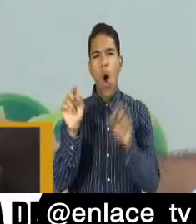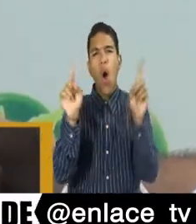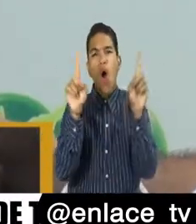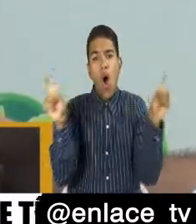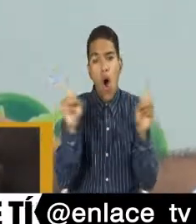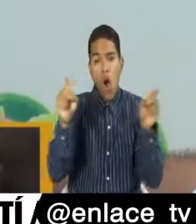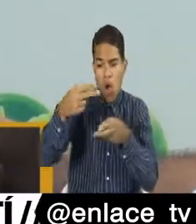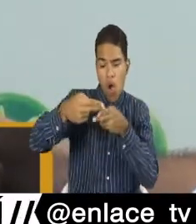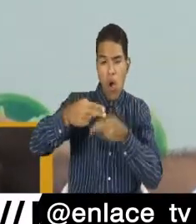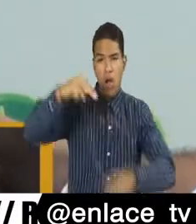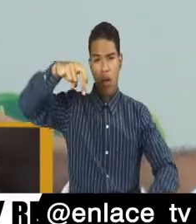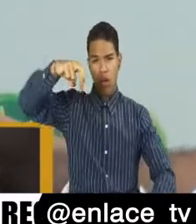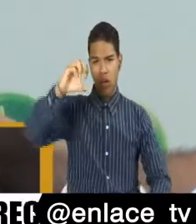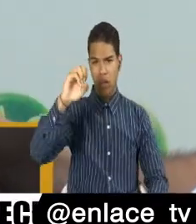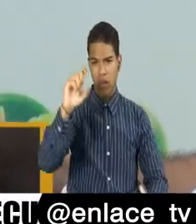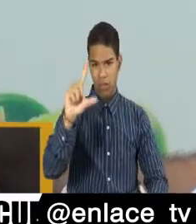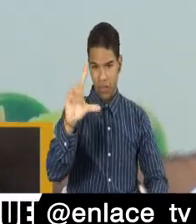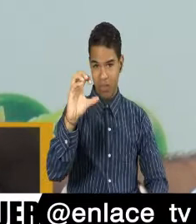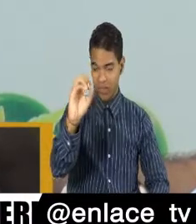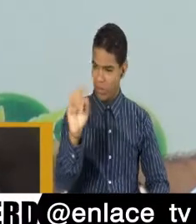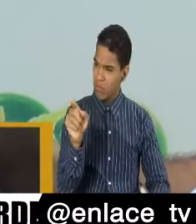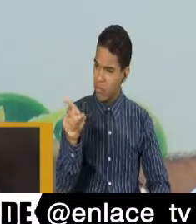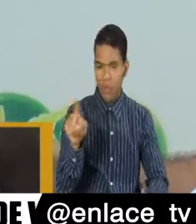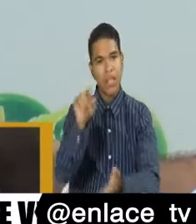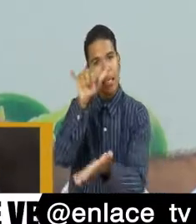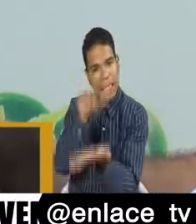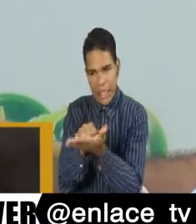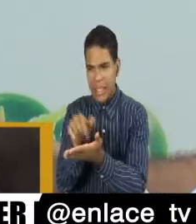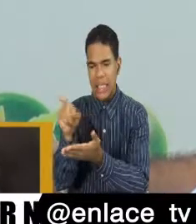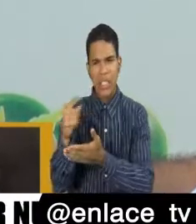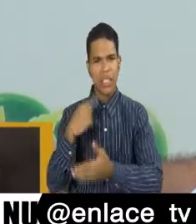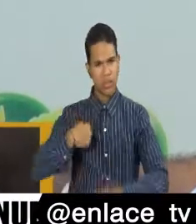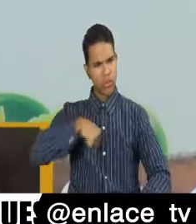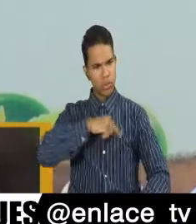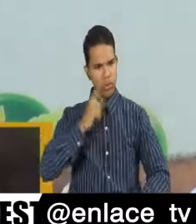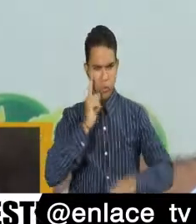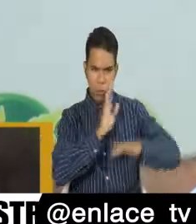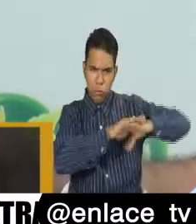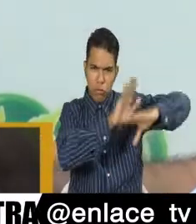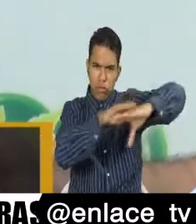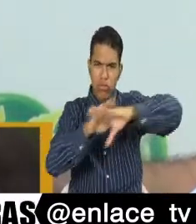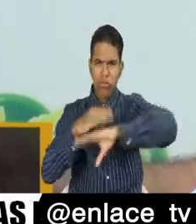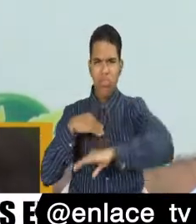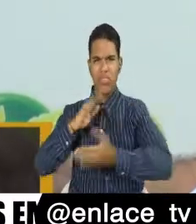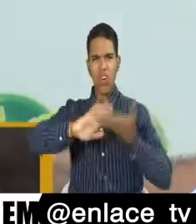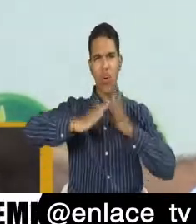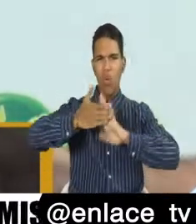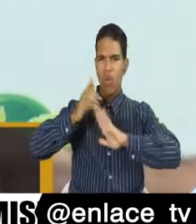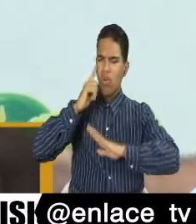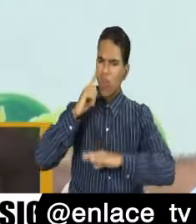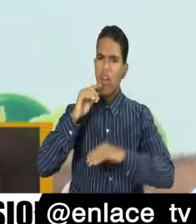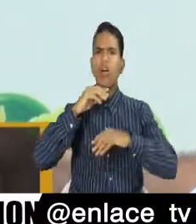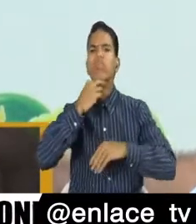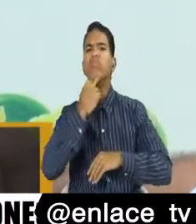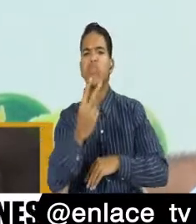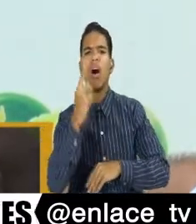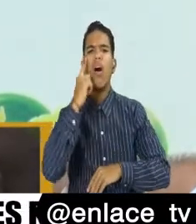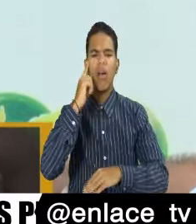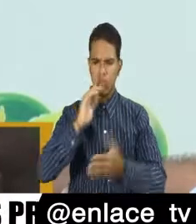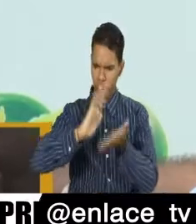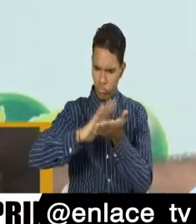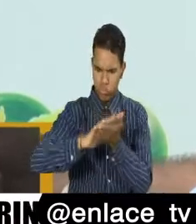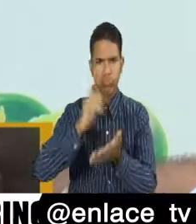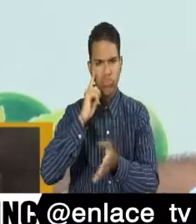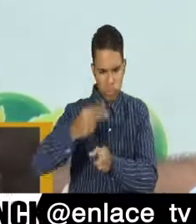y así conforme hemos denunciado, hemos manifestado ante la opinión pública que vamos a capturar a estos delincuentes, no importa que